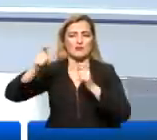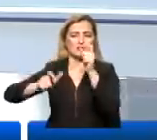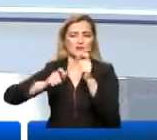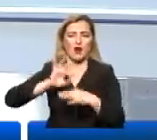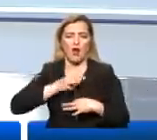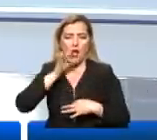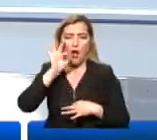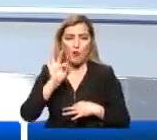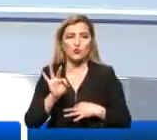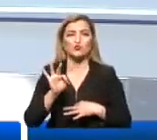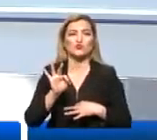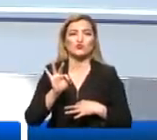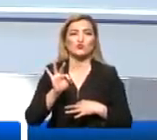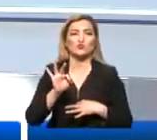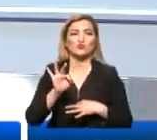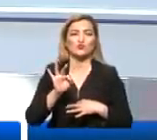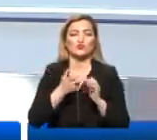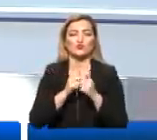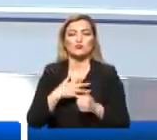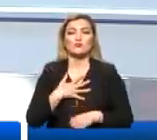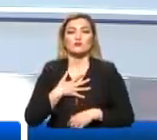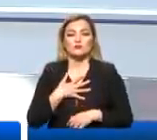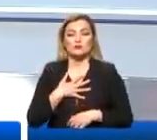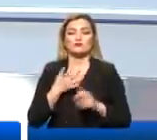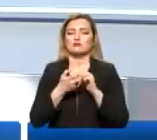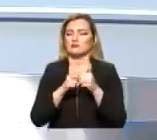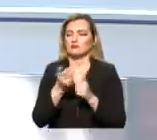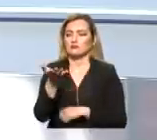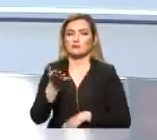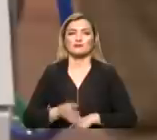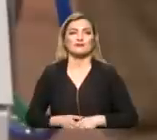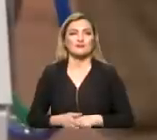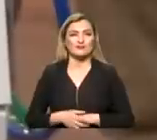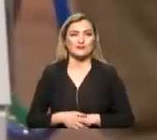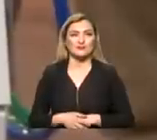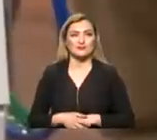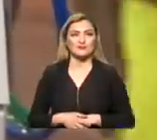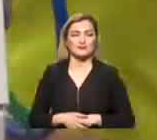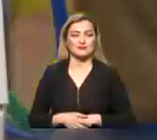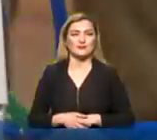ciudadanos contagiados de COVID-19 que presenten dificultades respiratorias.